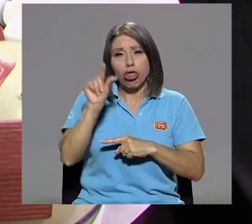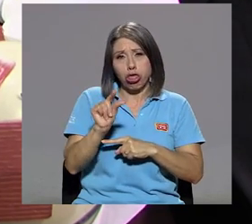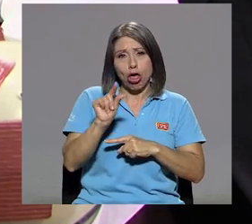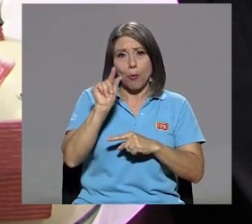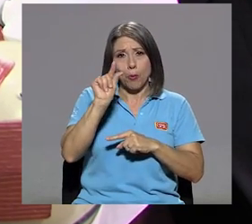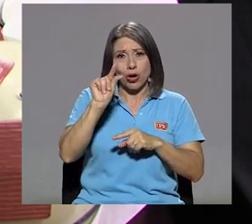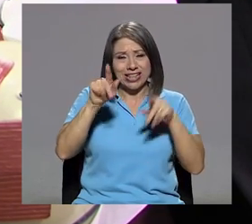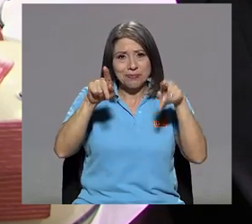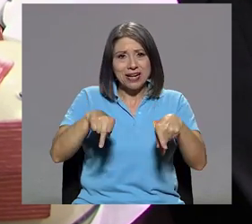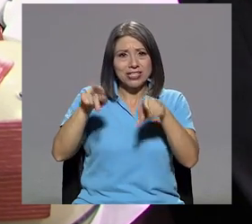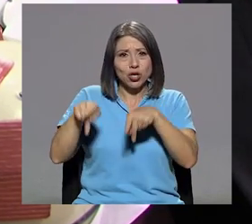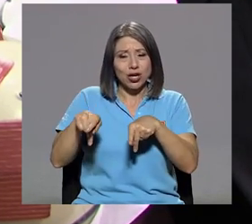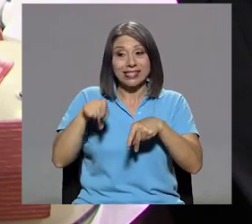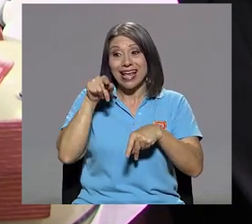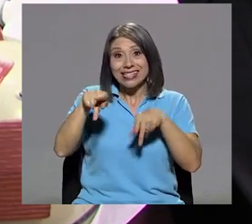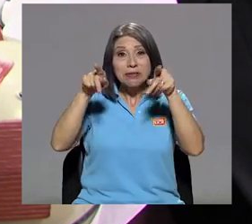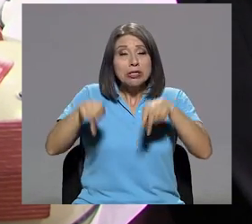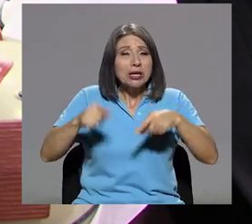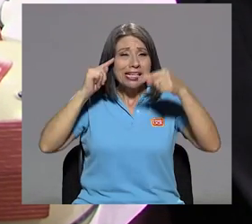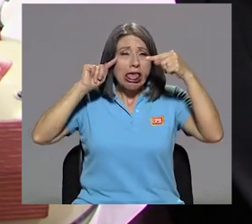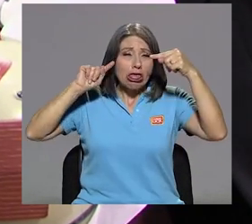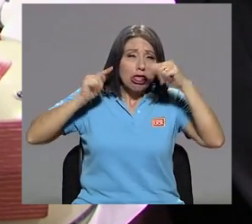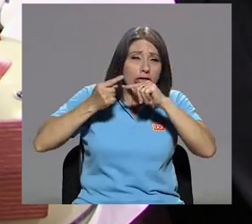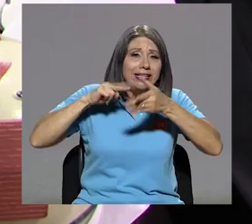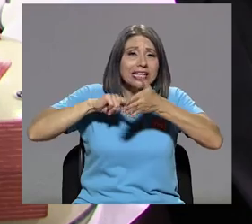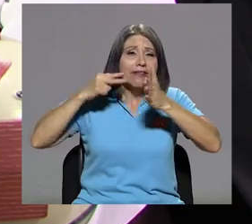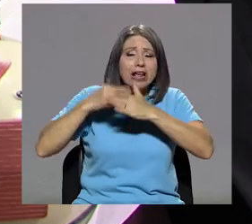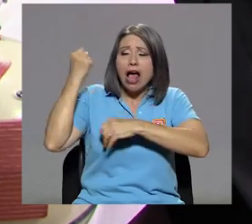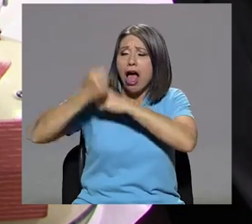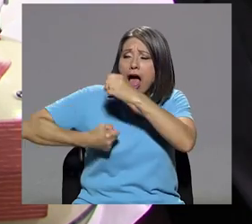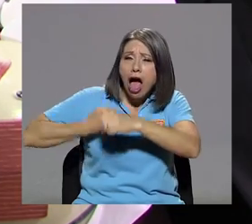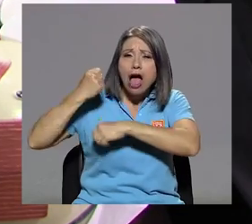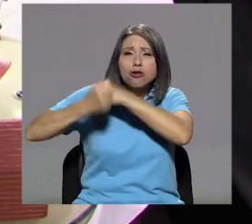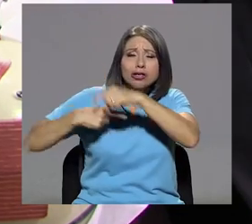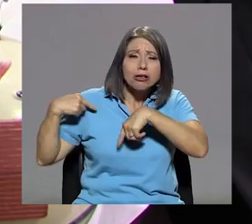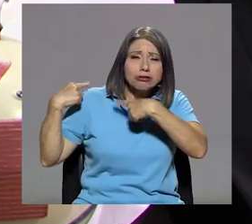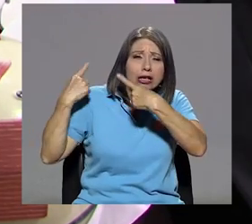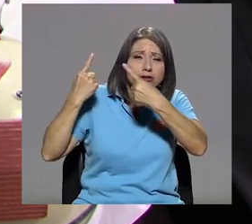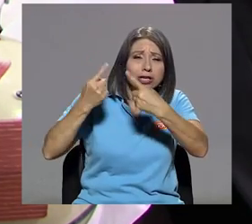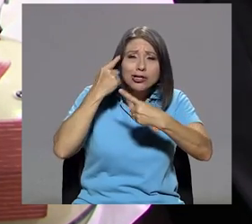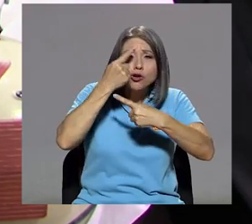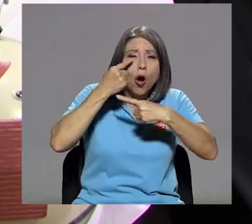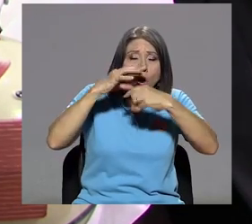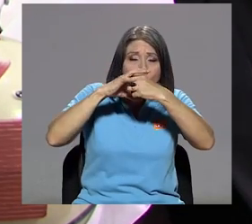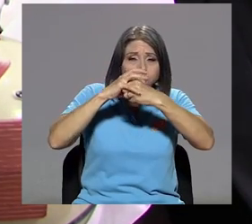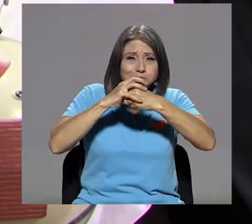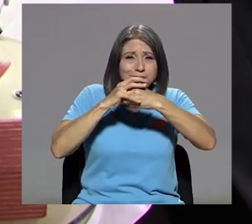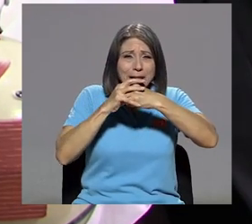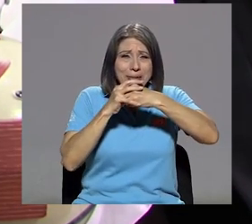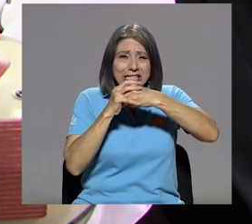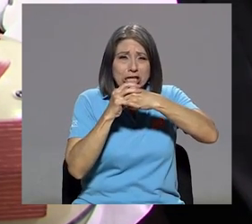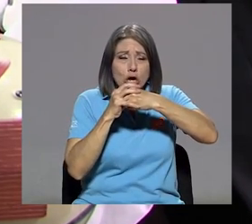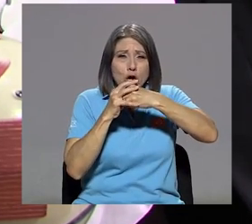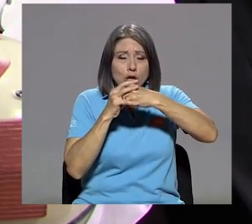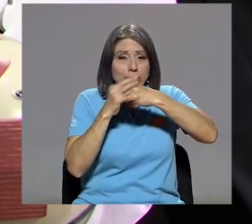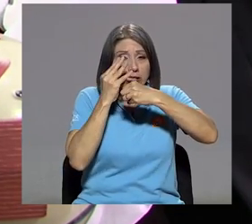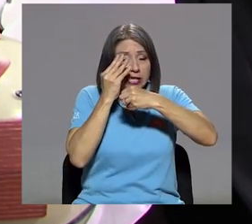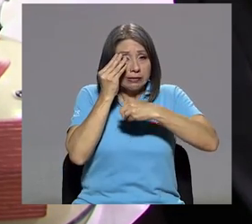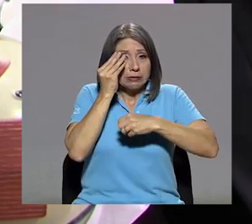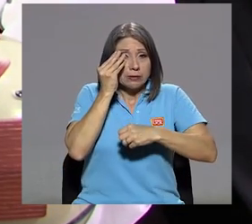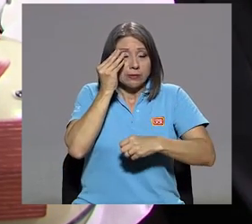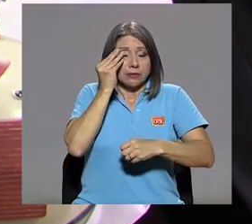porcentaje. Entonces, generalmente son personas que tienen años o décadas de tener la presión intraocular lentamente